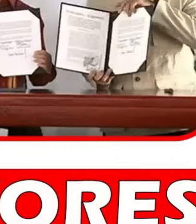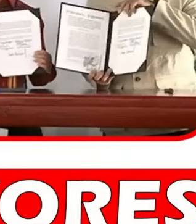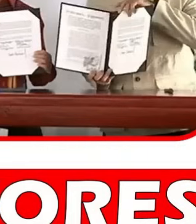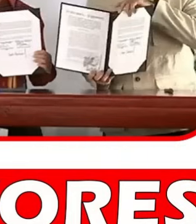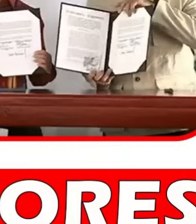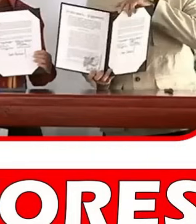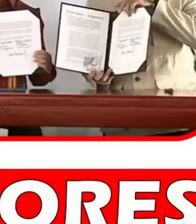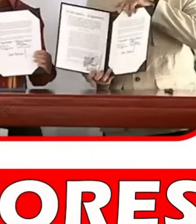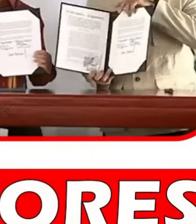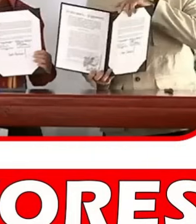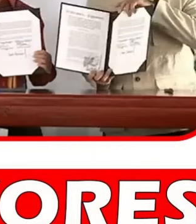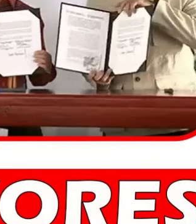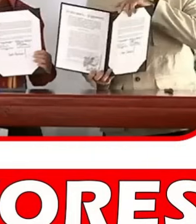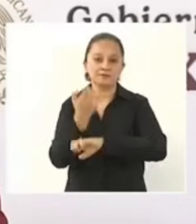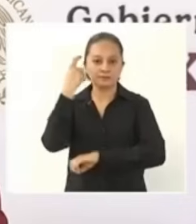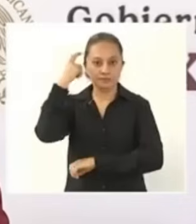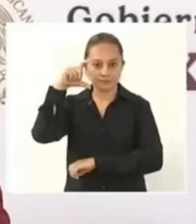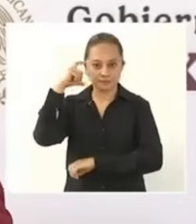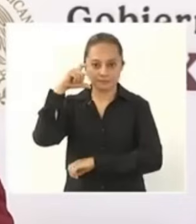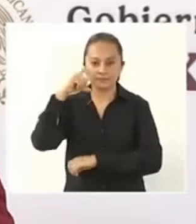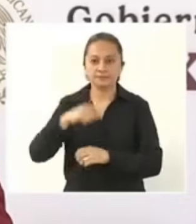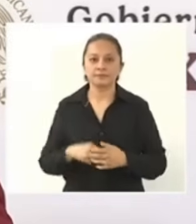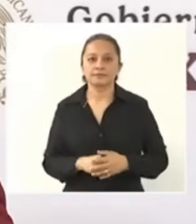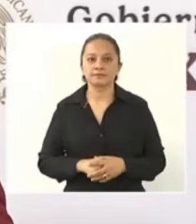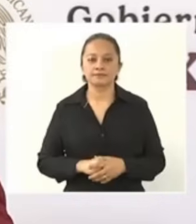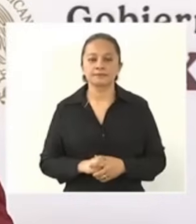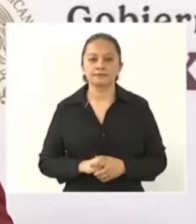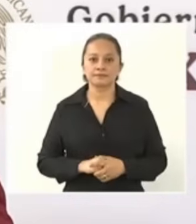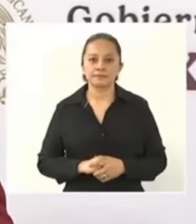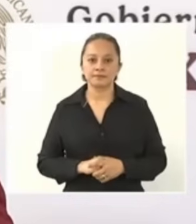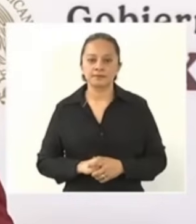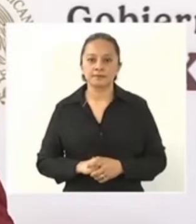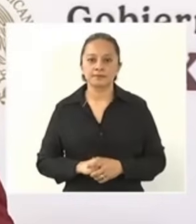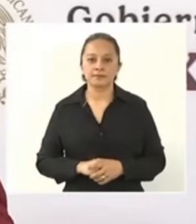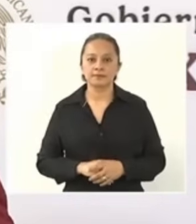diferentes estados, comenzando por este. Como